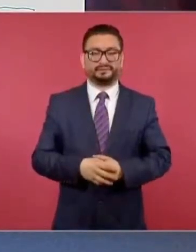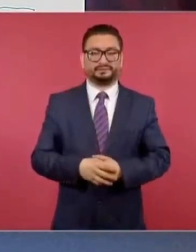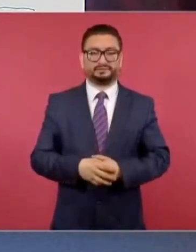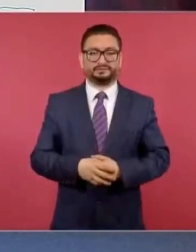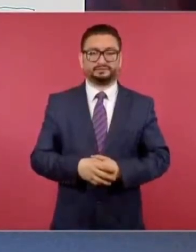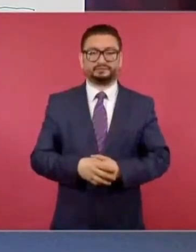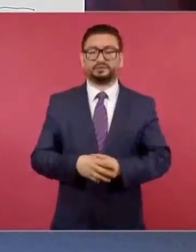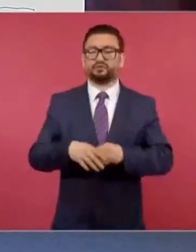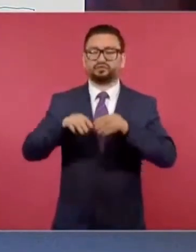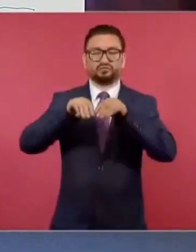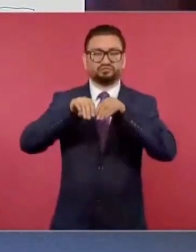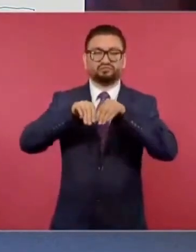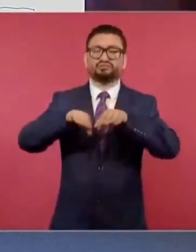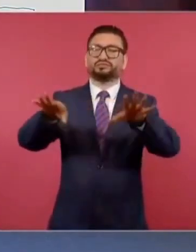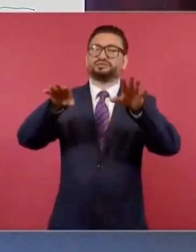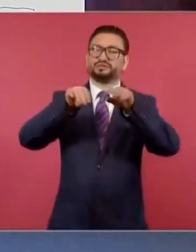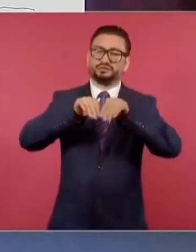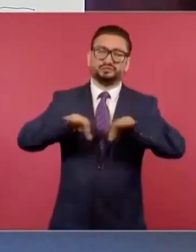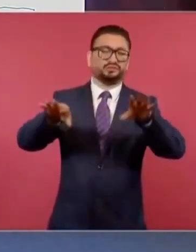pura propaganda.